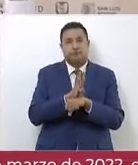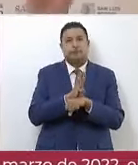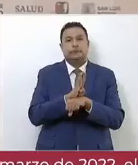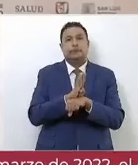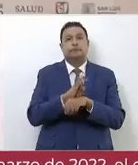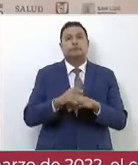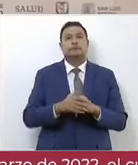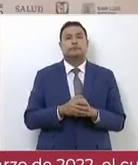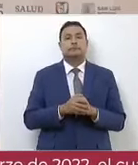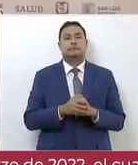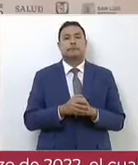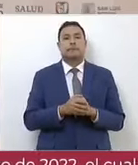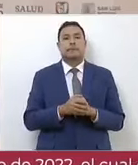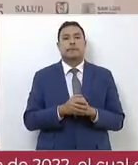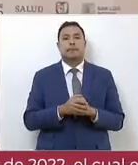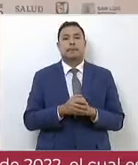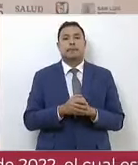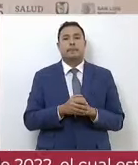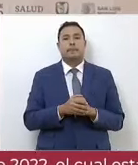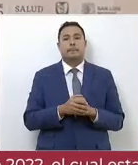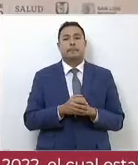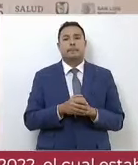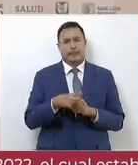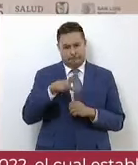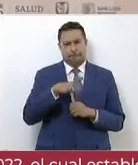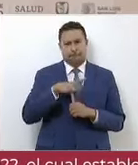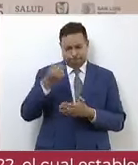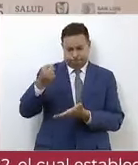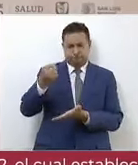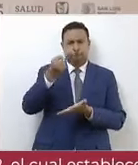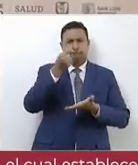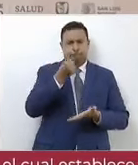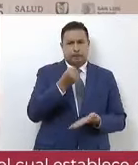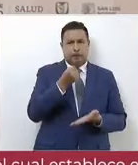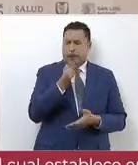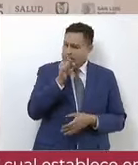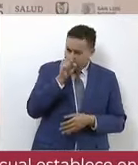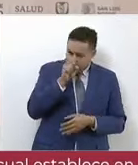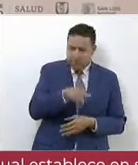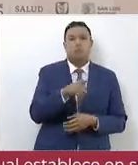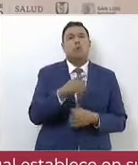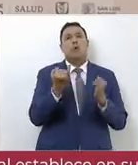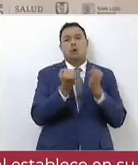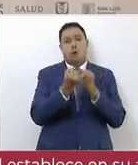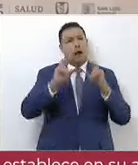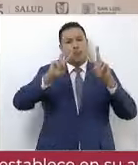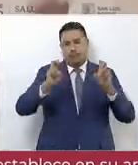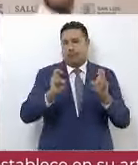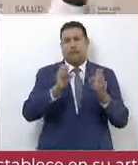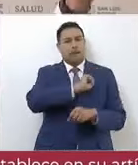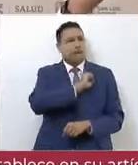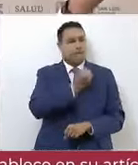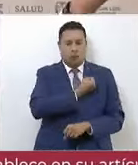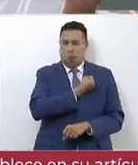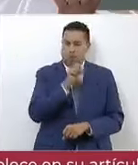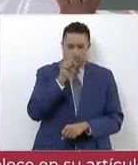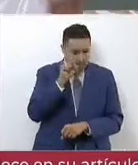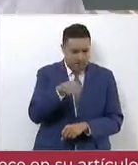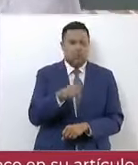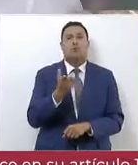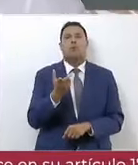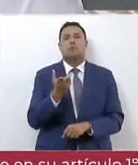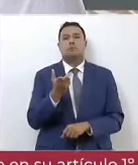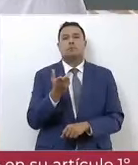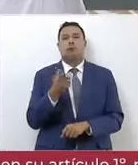hay de presupuesto. Pues es lo mismo para la salud, que es